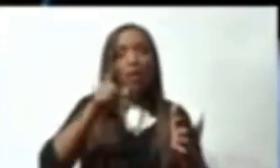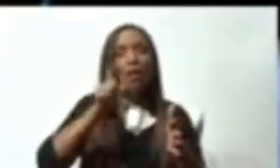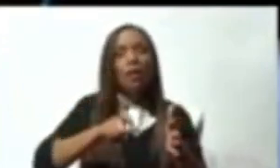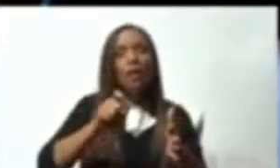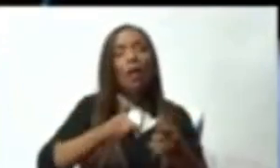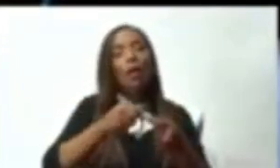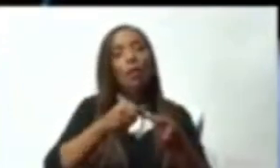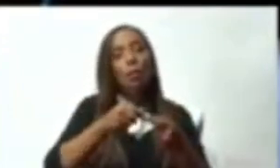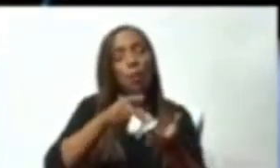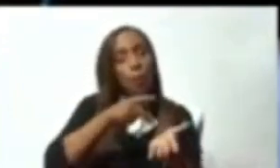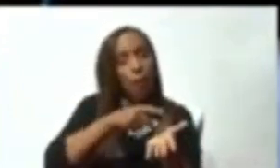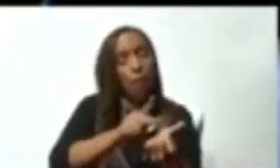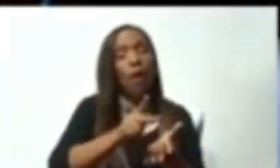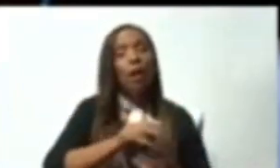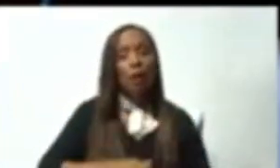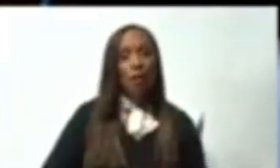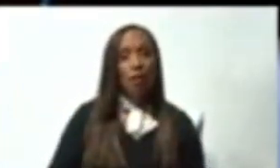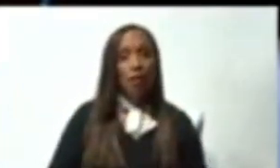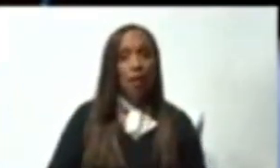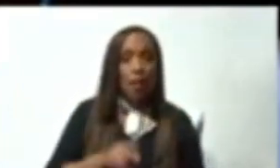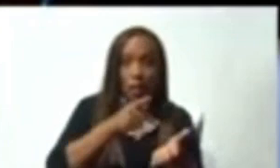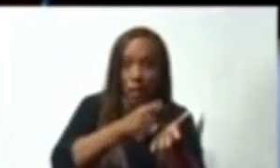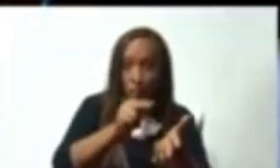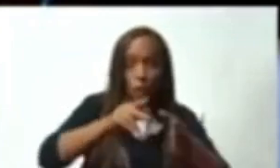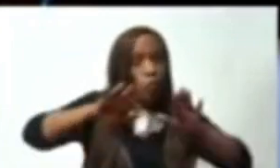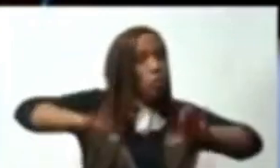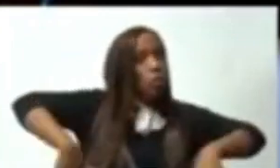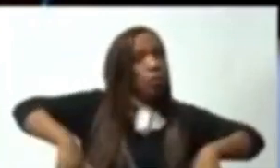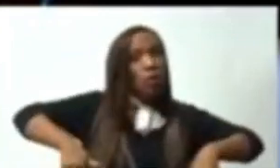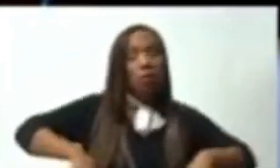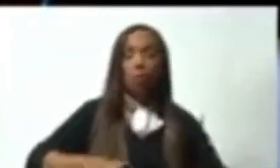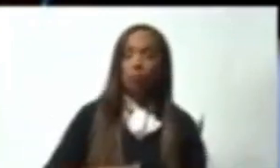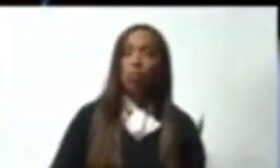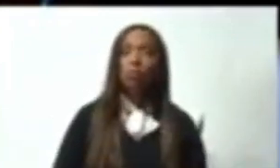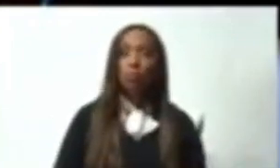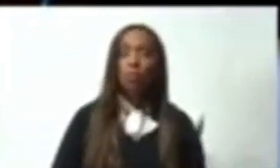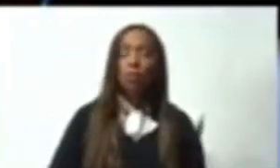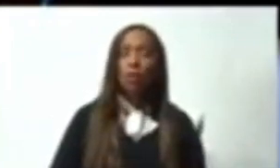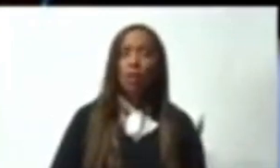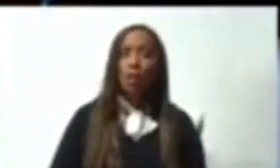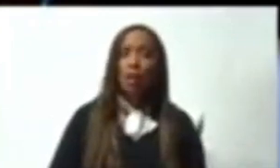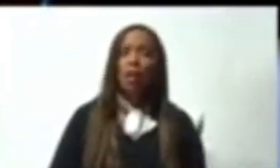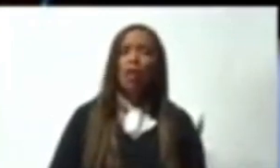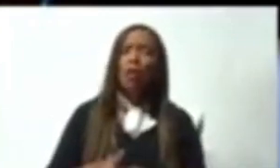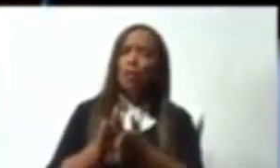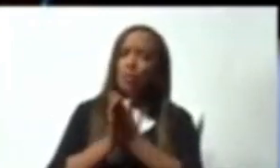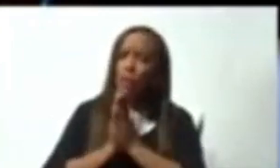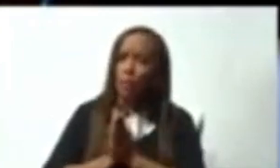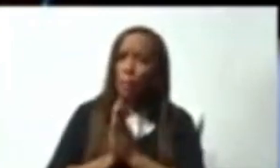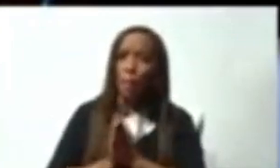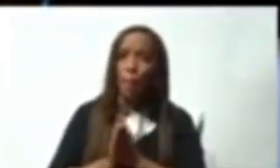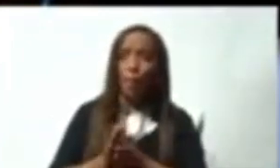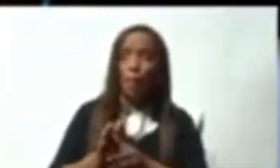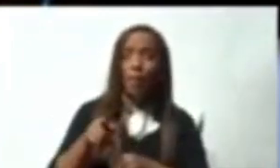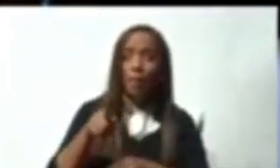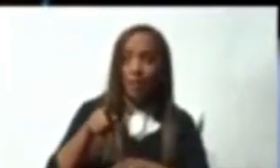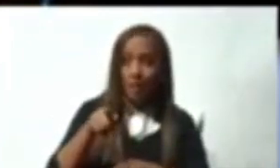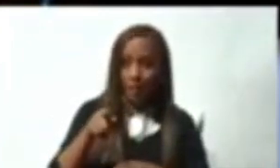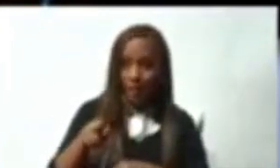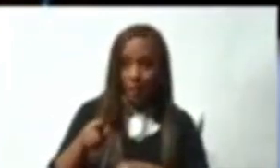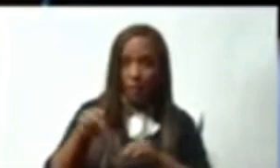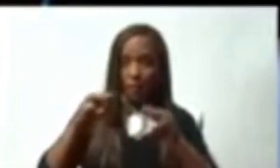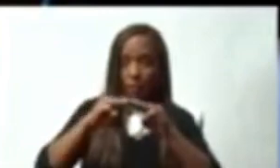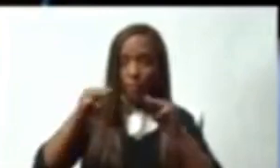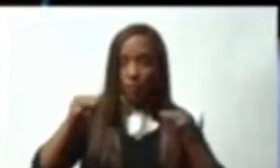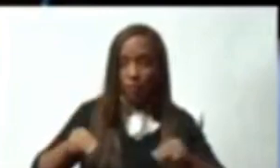al ministro de Agricultura que cumpla con el acuerdo que hizo con los productores de cebolla del